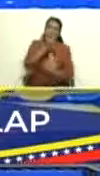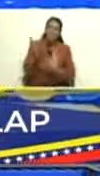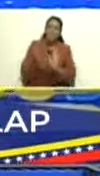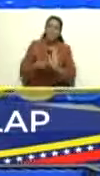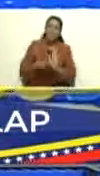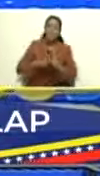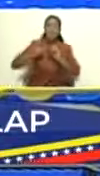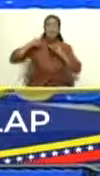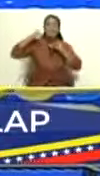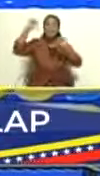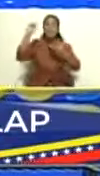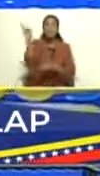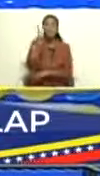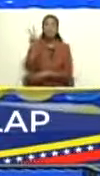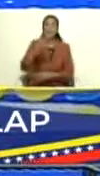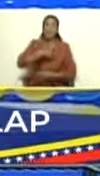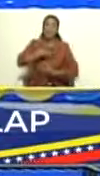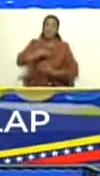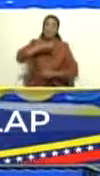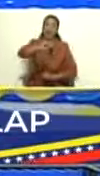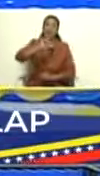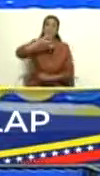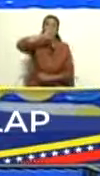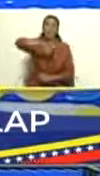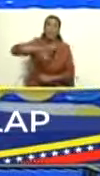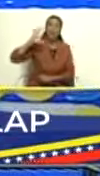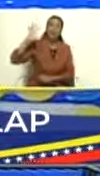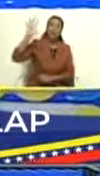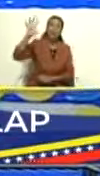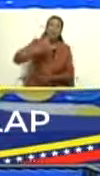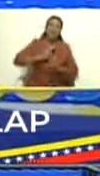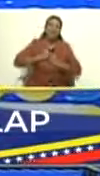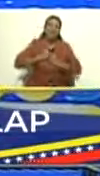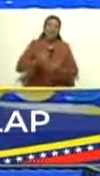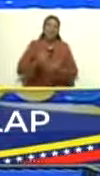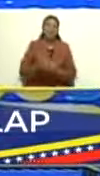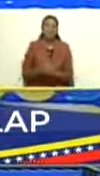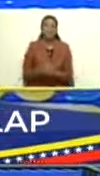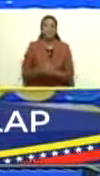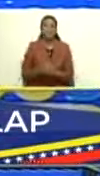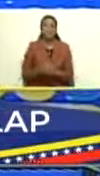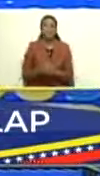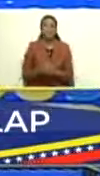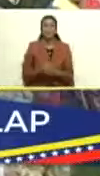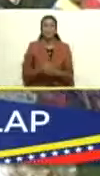¡Viva Venezuela, mi patria querida!